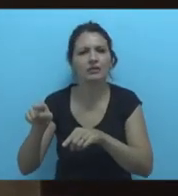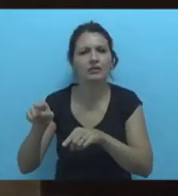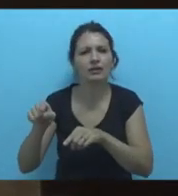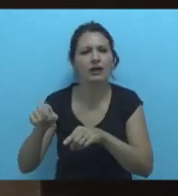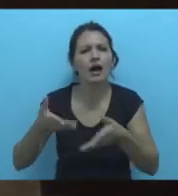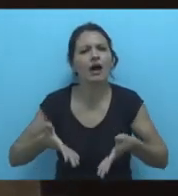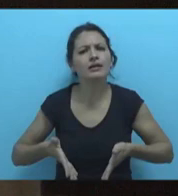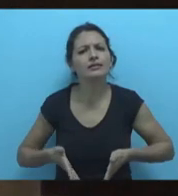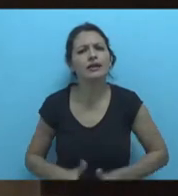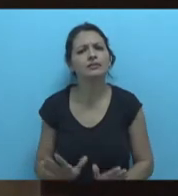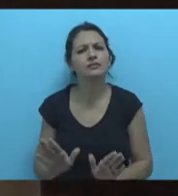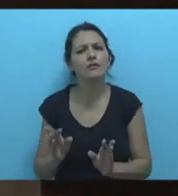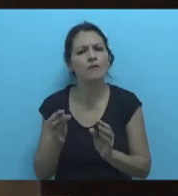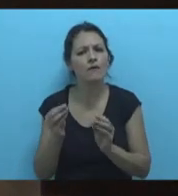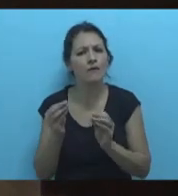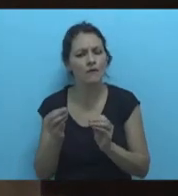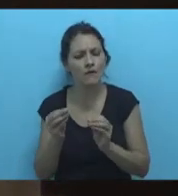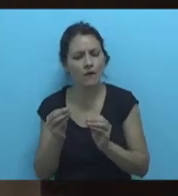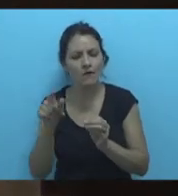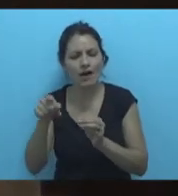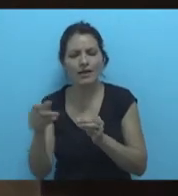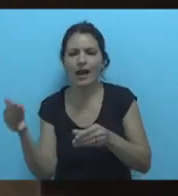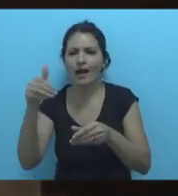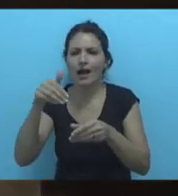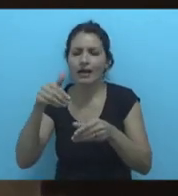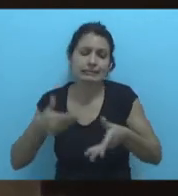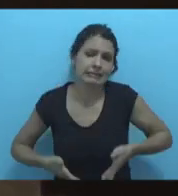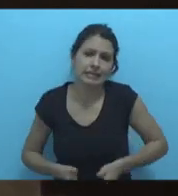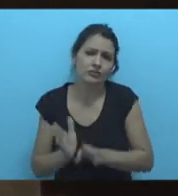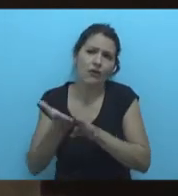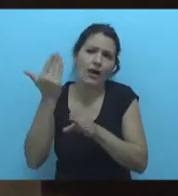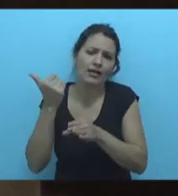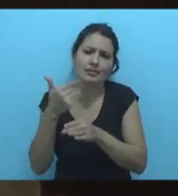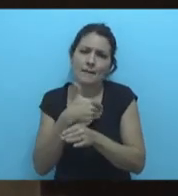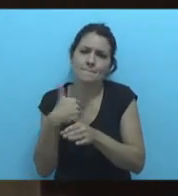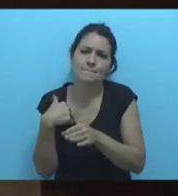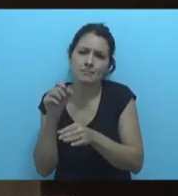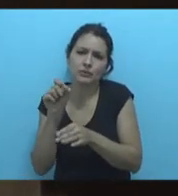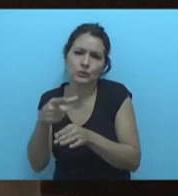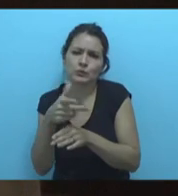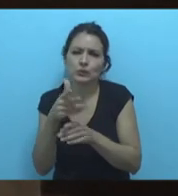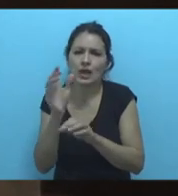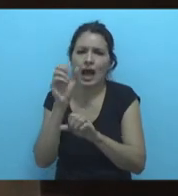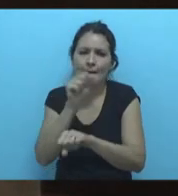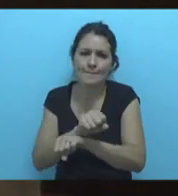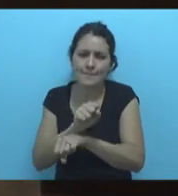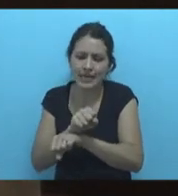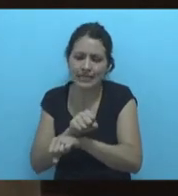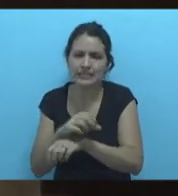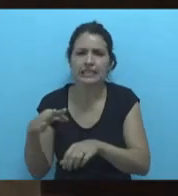nació, forma parte de la organización Hijos, nació en cautiverio en el año